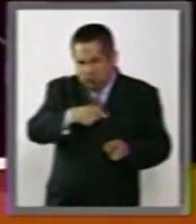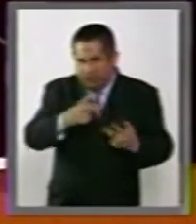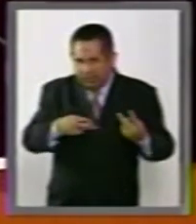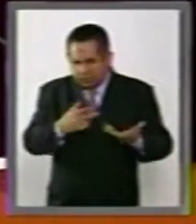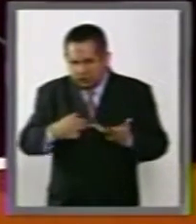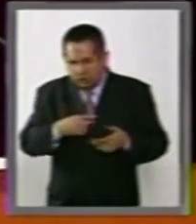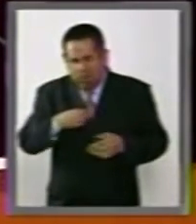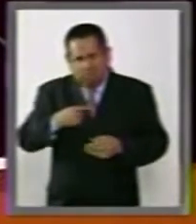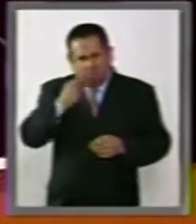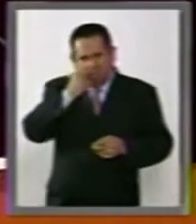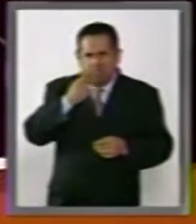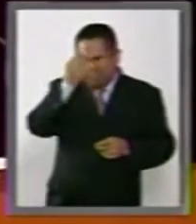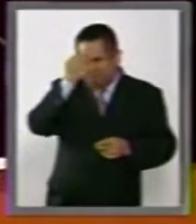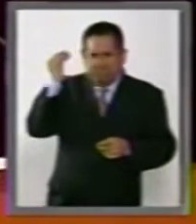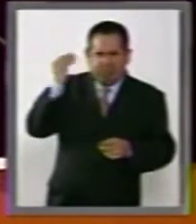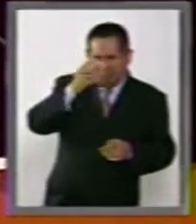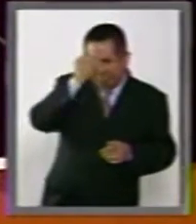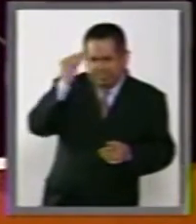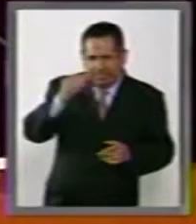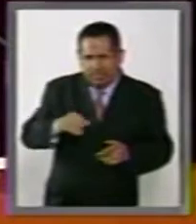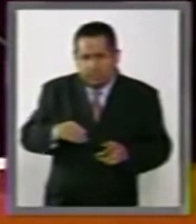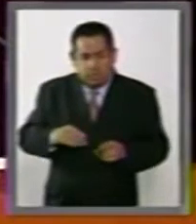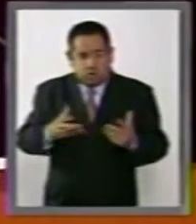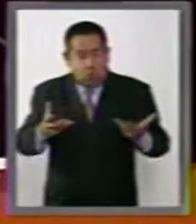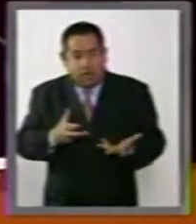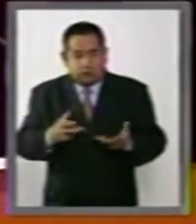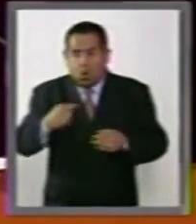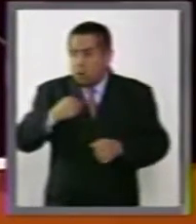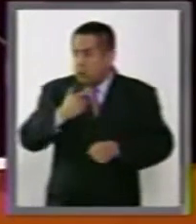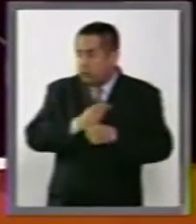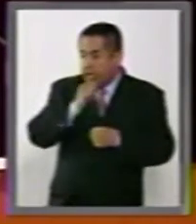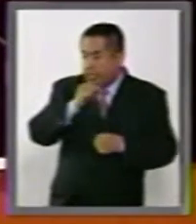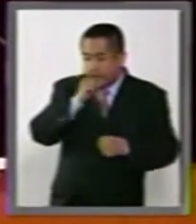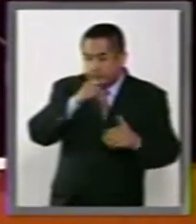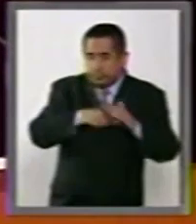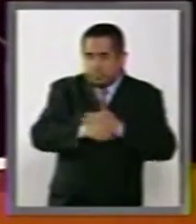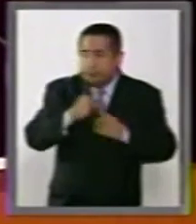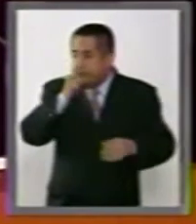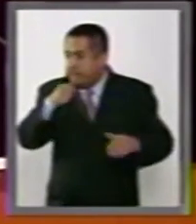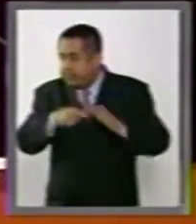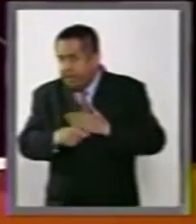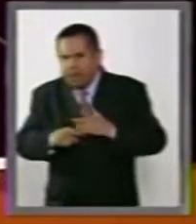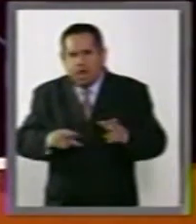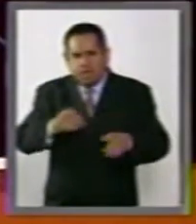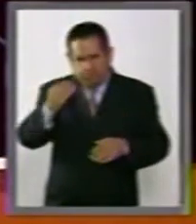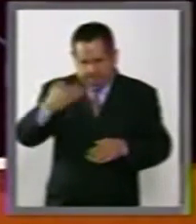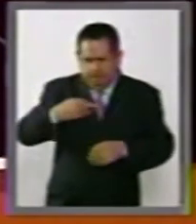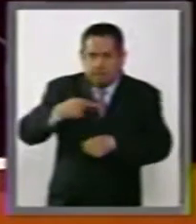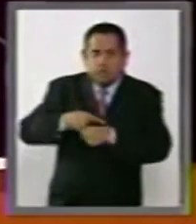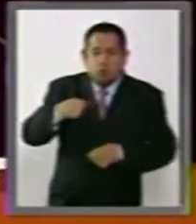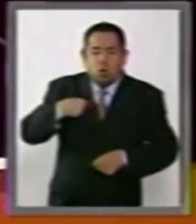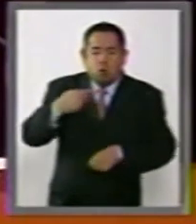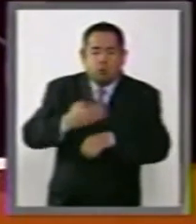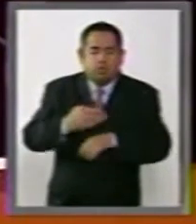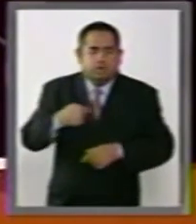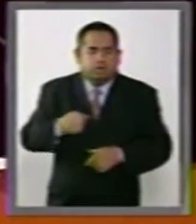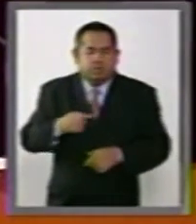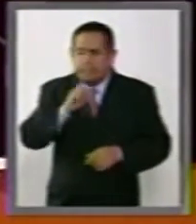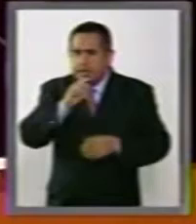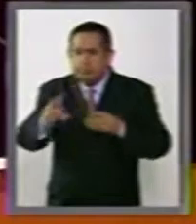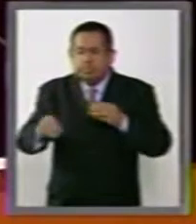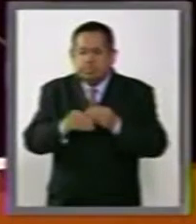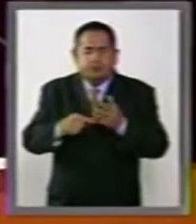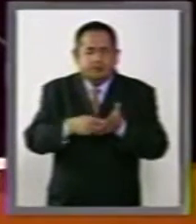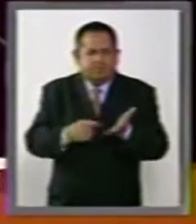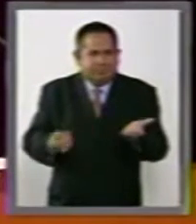de un saboteador y de su identidad, no lo haga saber a las autoridades. Y la adición